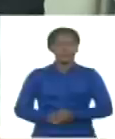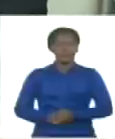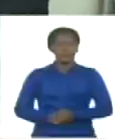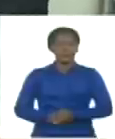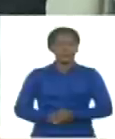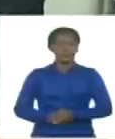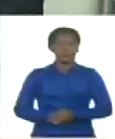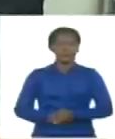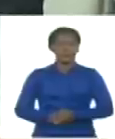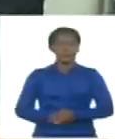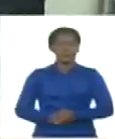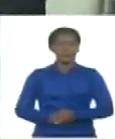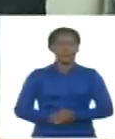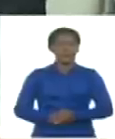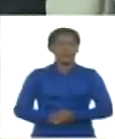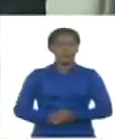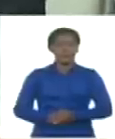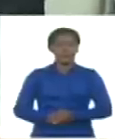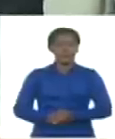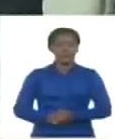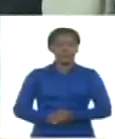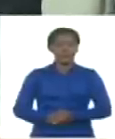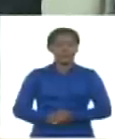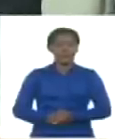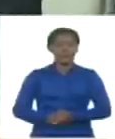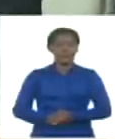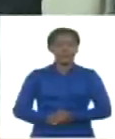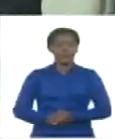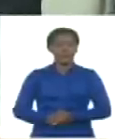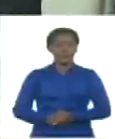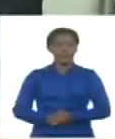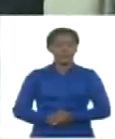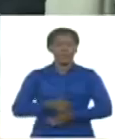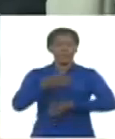sobre la declaración que hemos adoptado hace un momento.